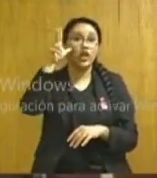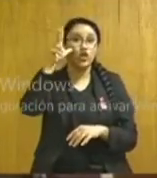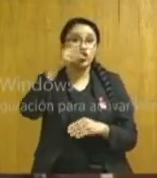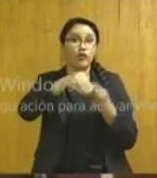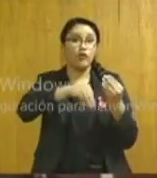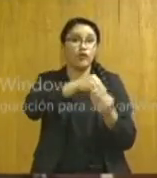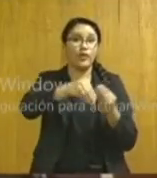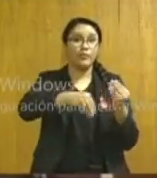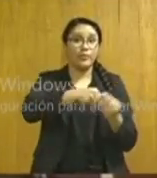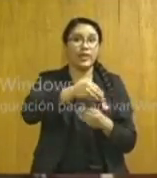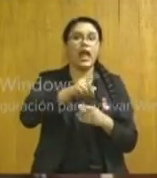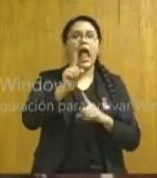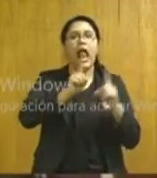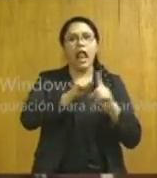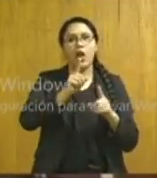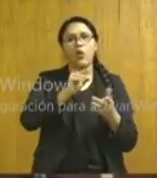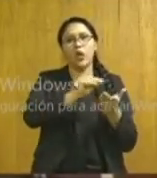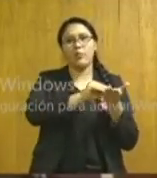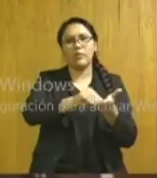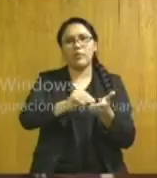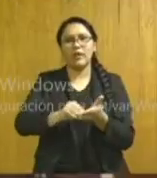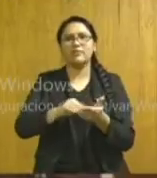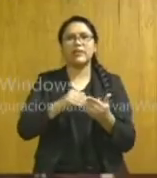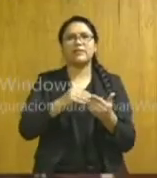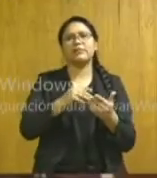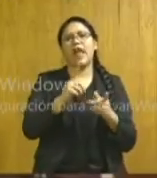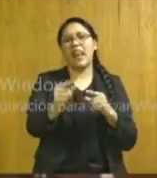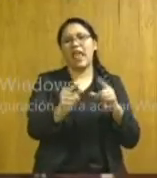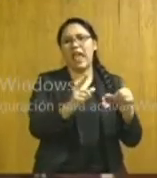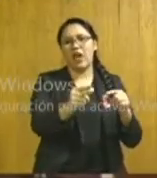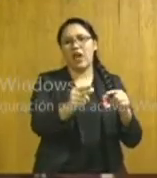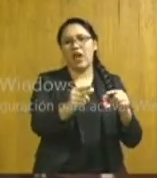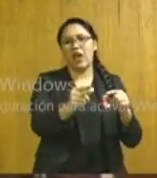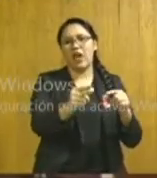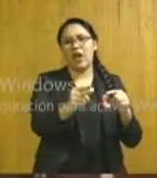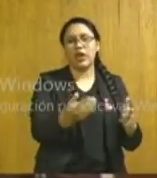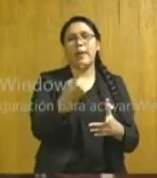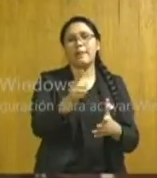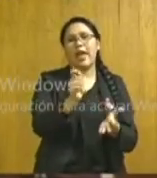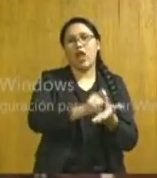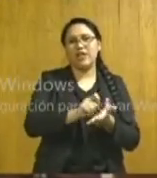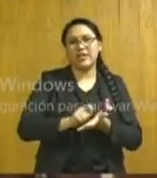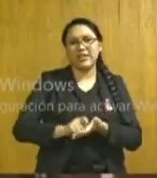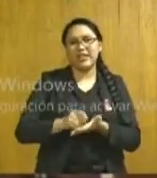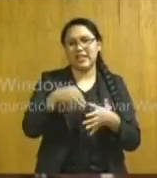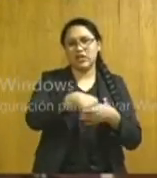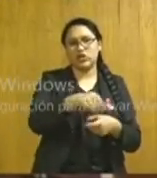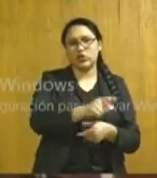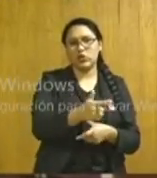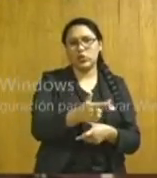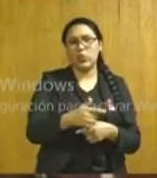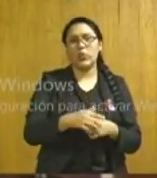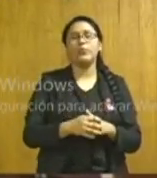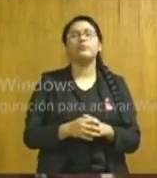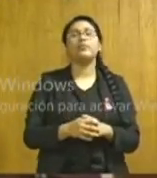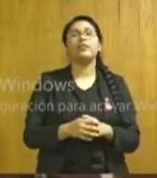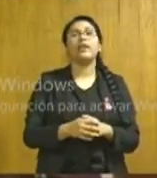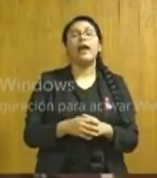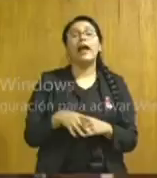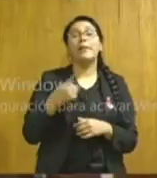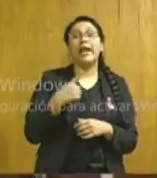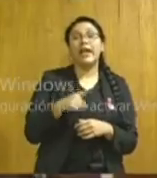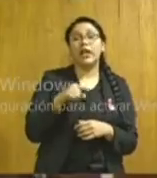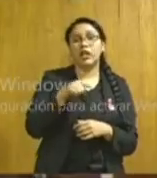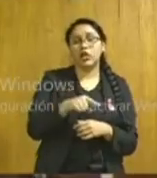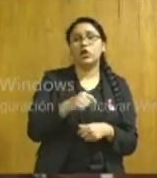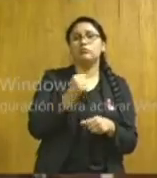realidad hay algunas más que están en los bordes que no entraron a ese relevamiento y que vienen haciendo